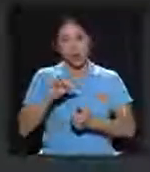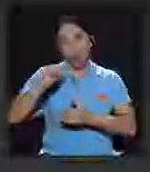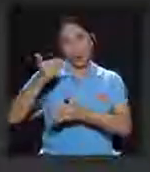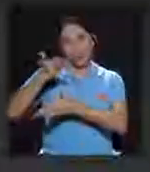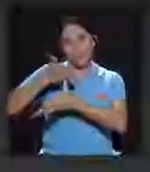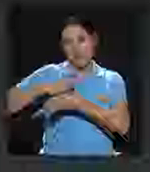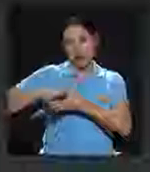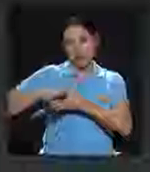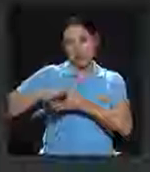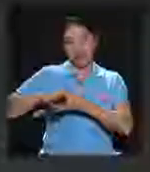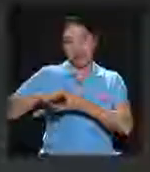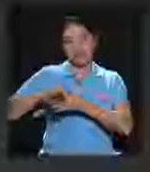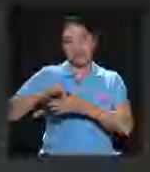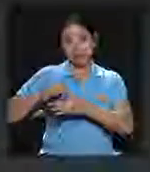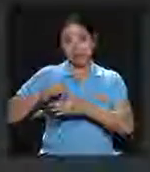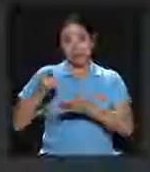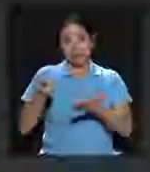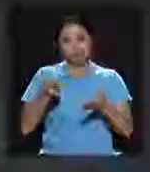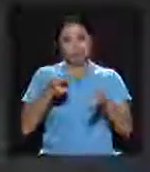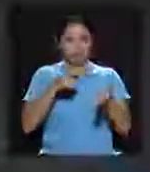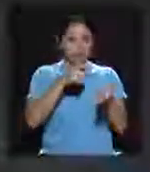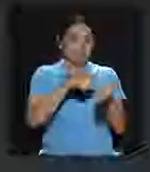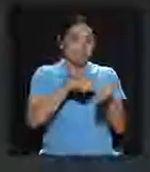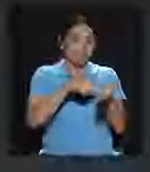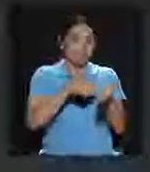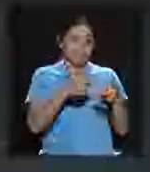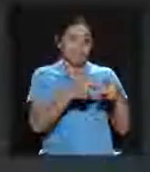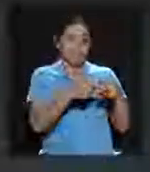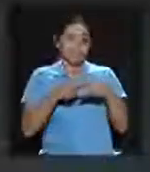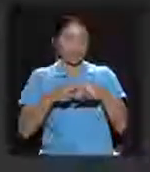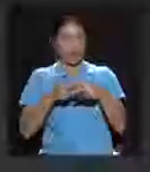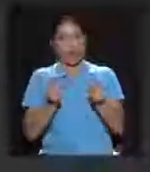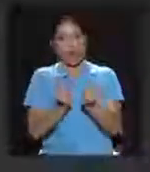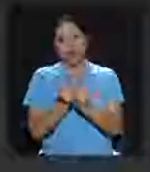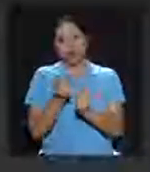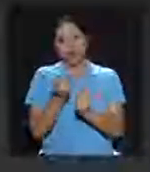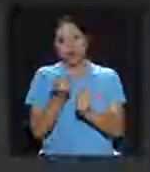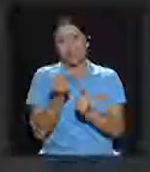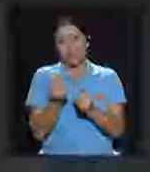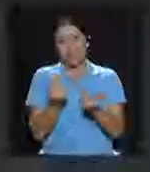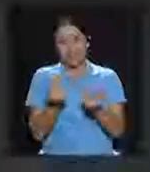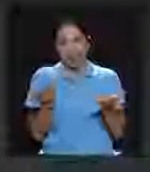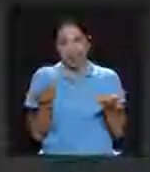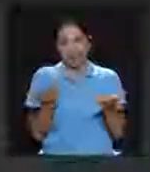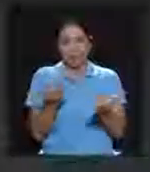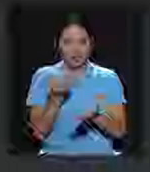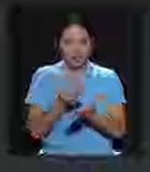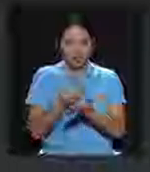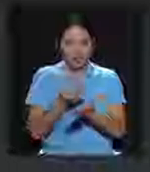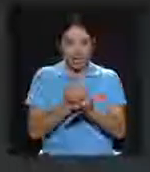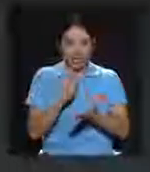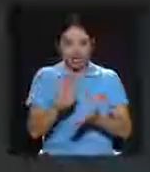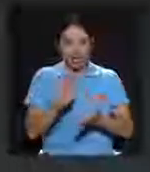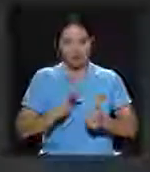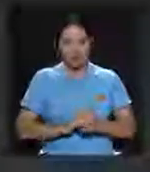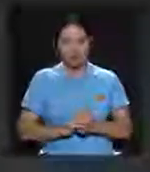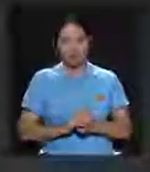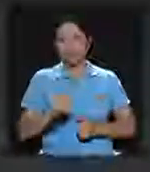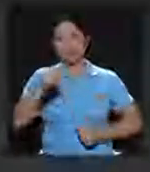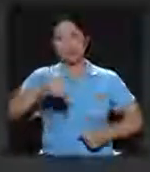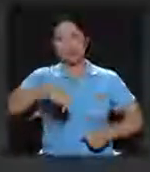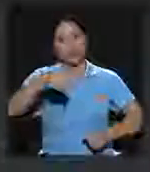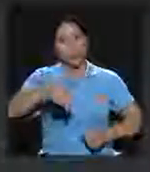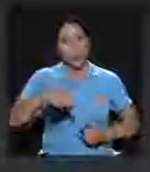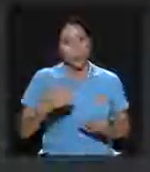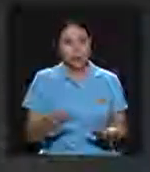parte se va desviado con el déficit fiscal y su financiamiento y hoy en el